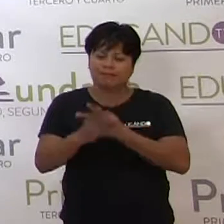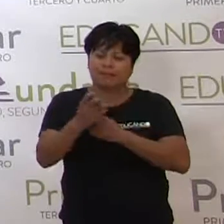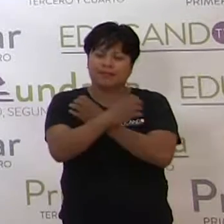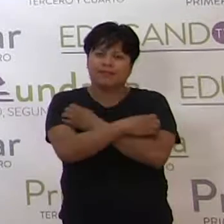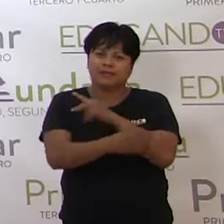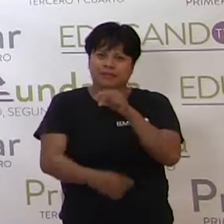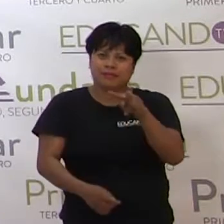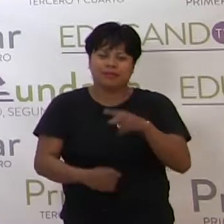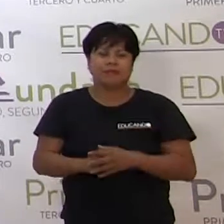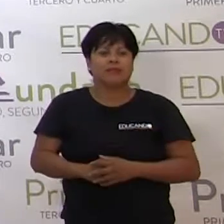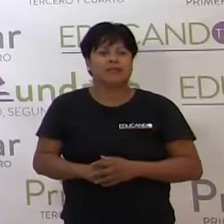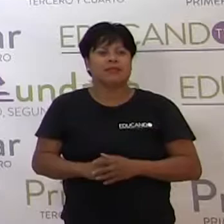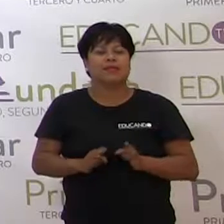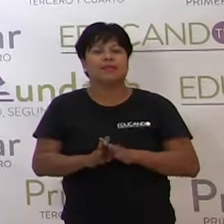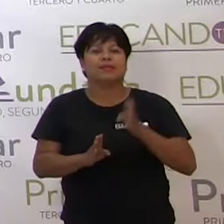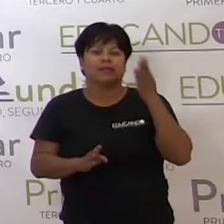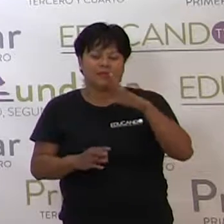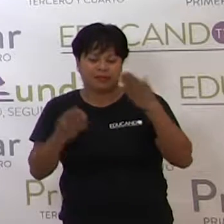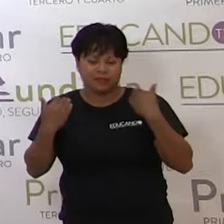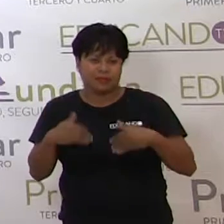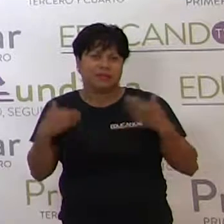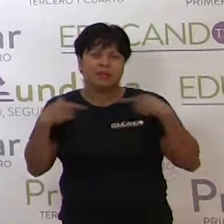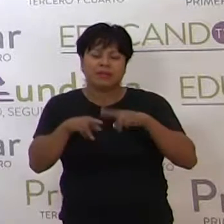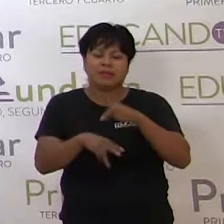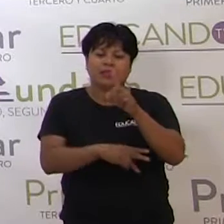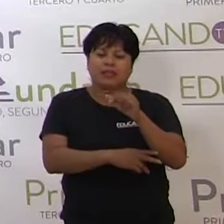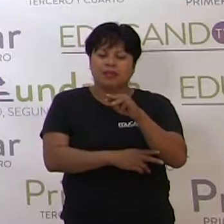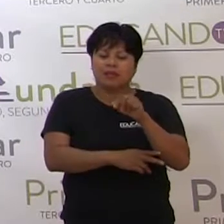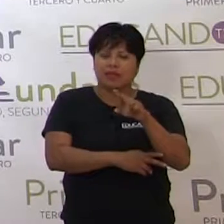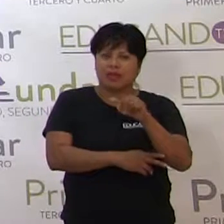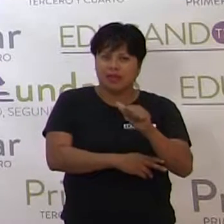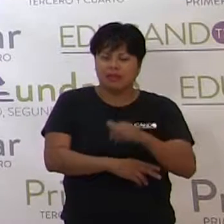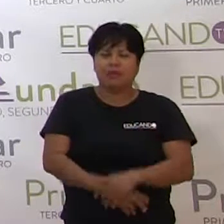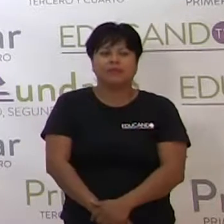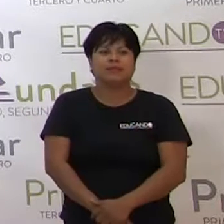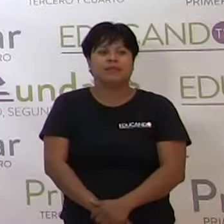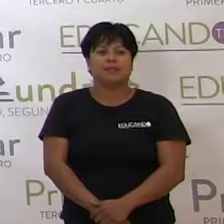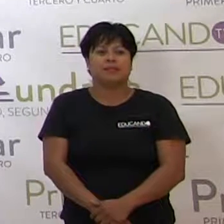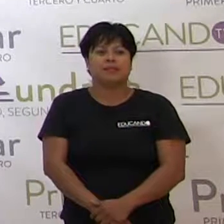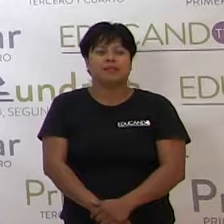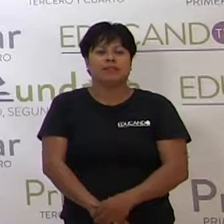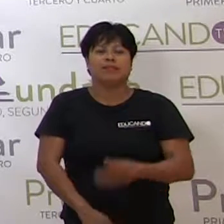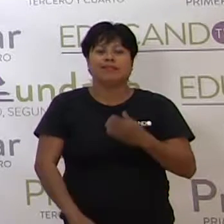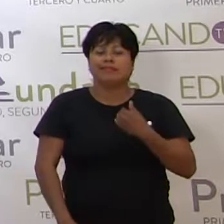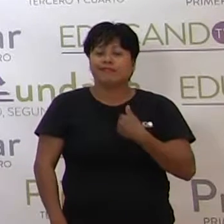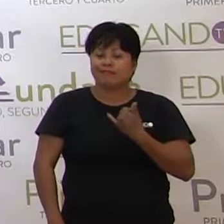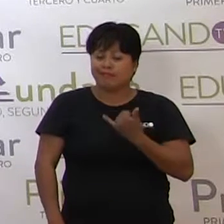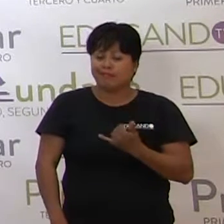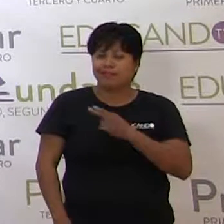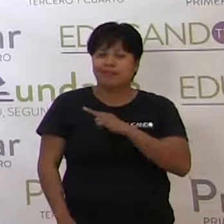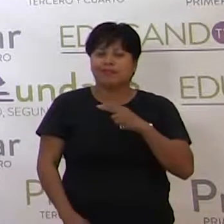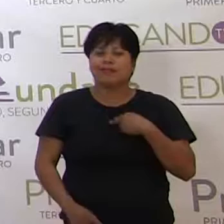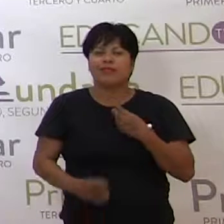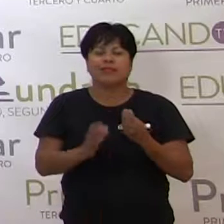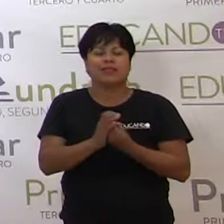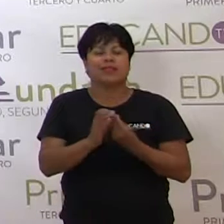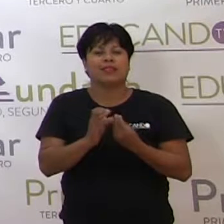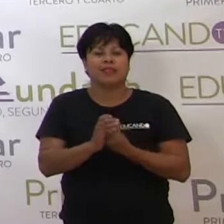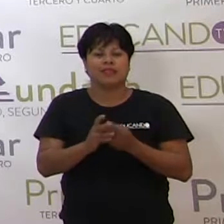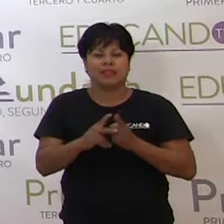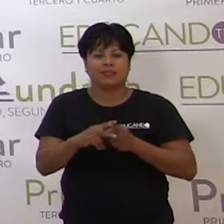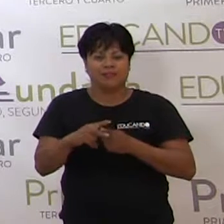Educando TV. Como sabes, soy la profesora Damara Sánchez Sigüenza y estamos en la clase